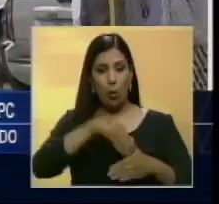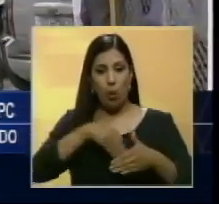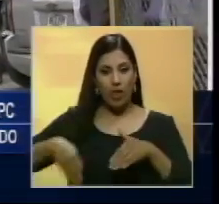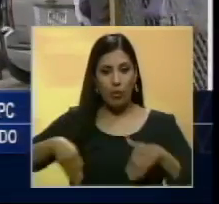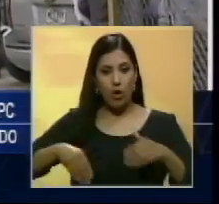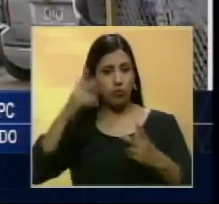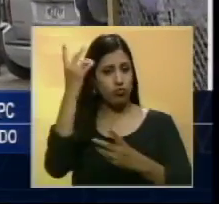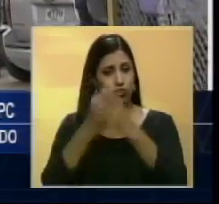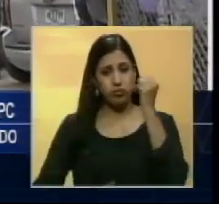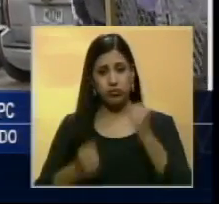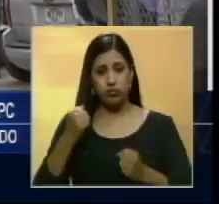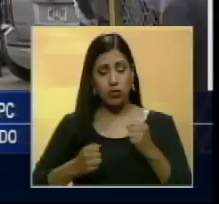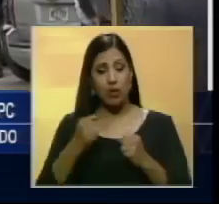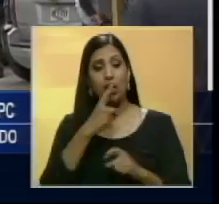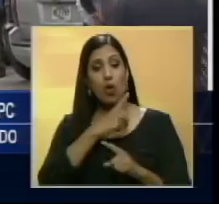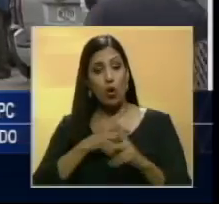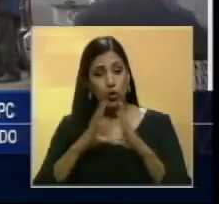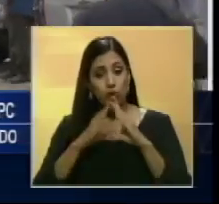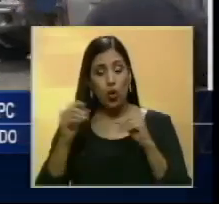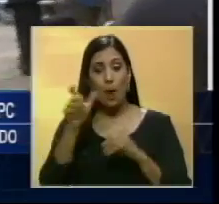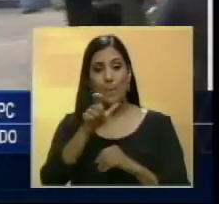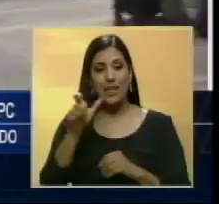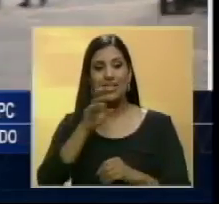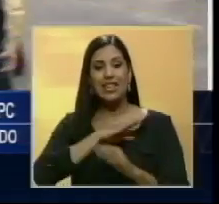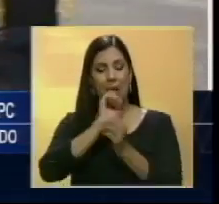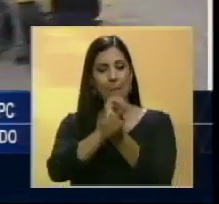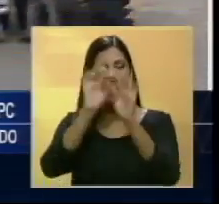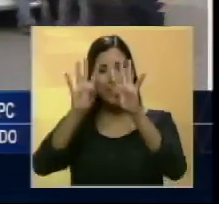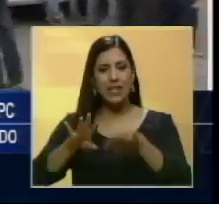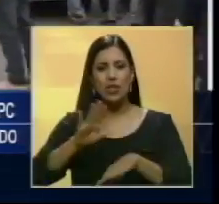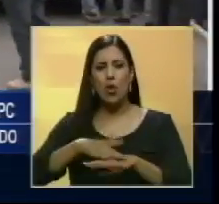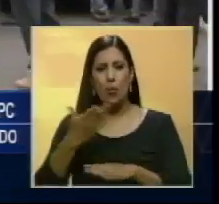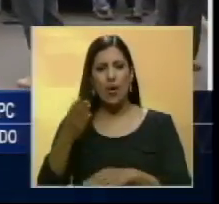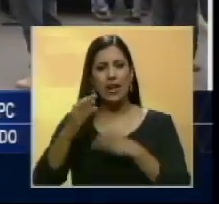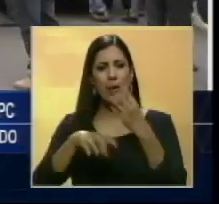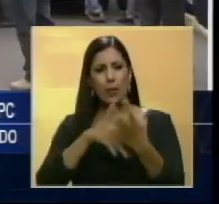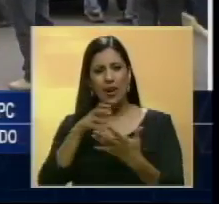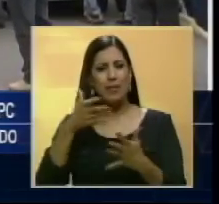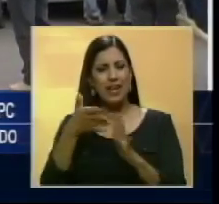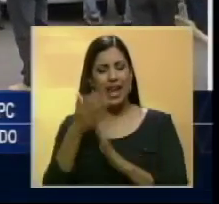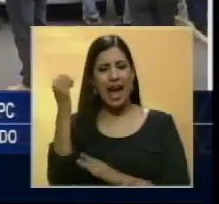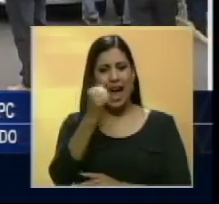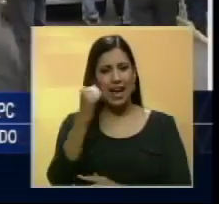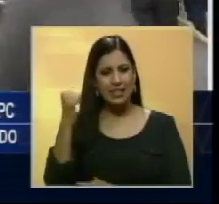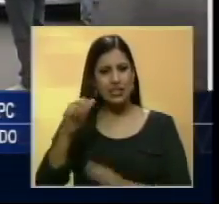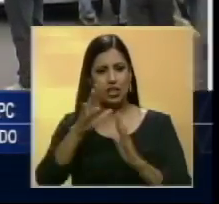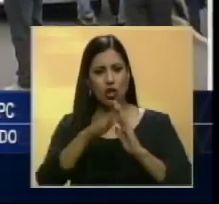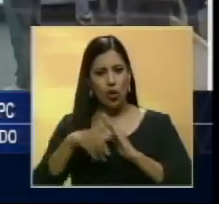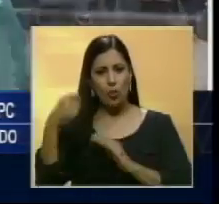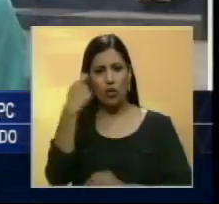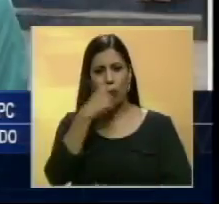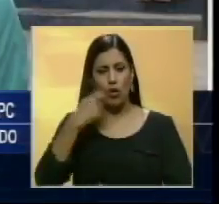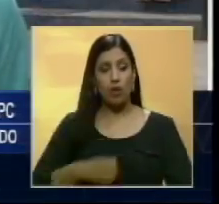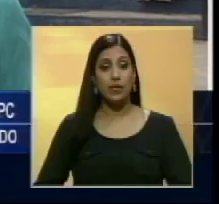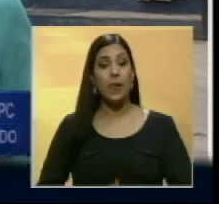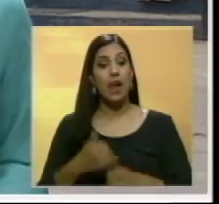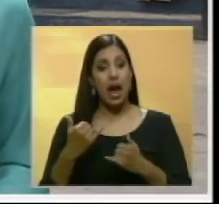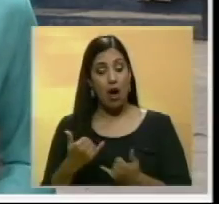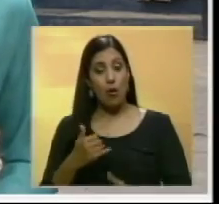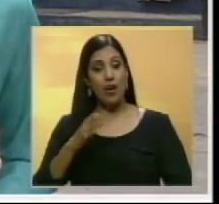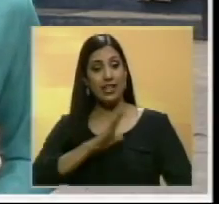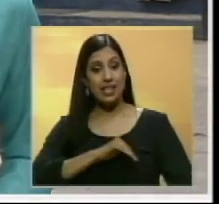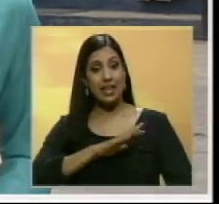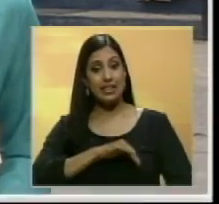pertenecientes a la Policía Científica. Todos estaban privados de libertad por varios delitos, entre ellos homicidio, robo y drogas. Efectivos de la